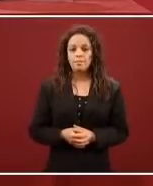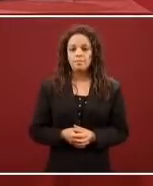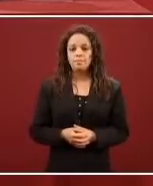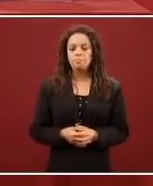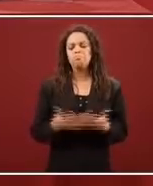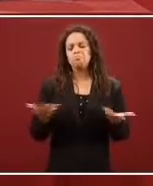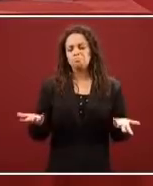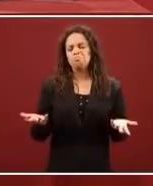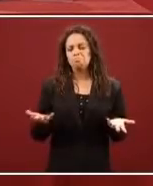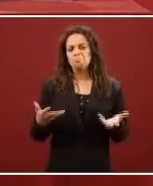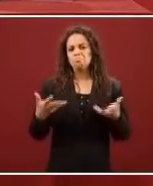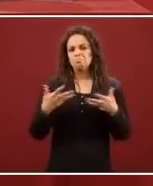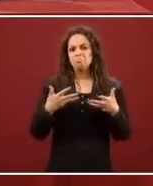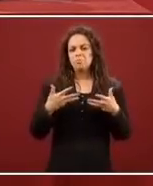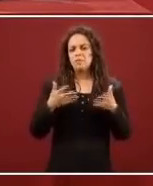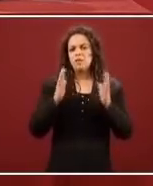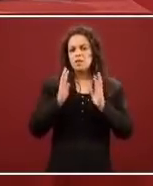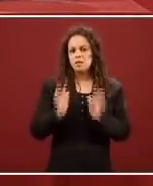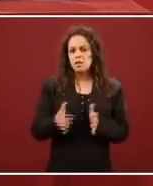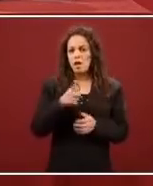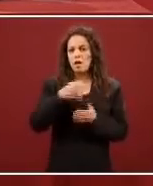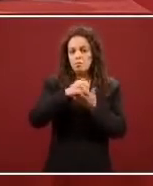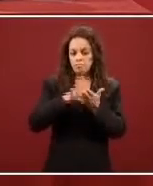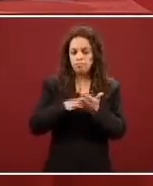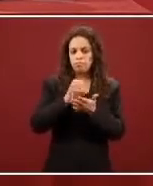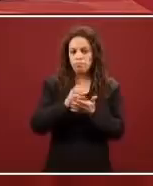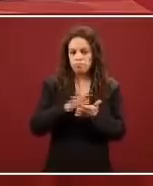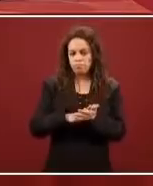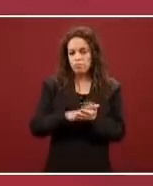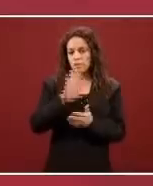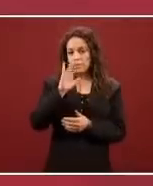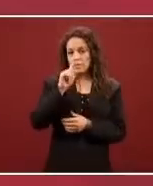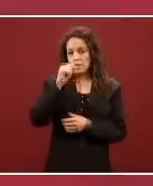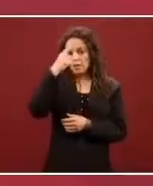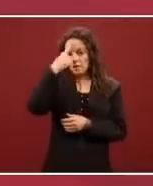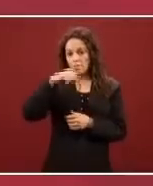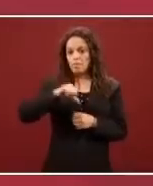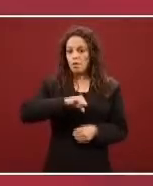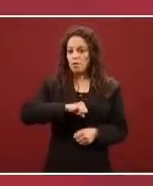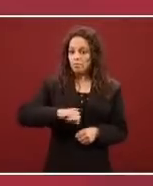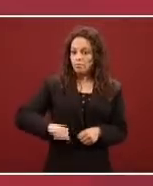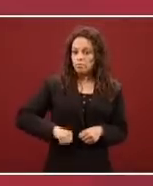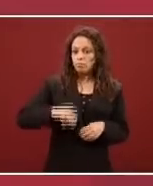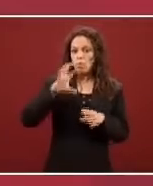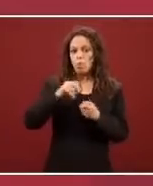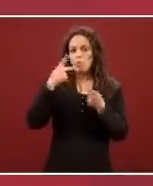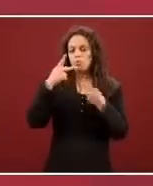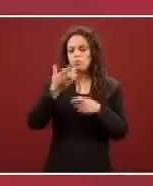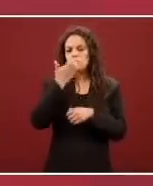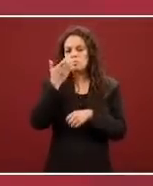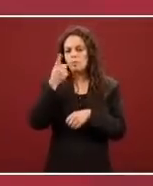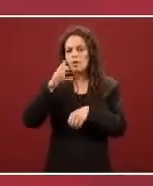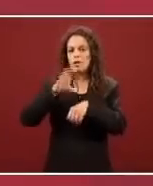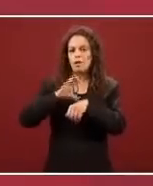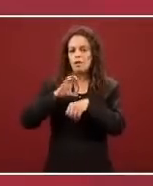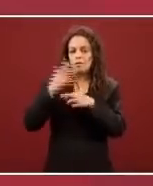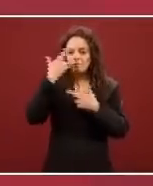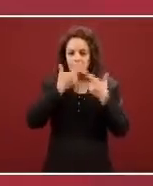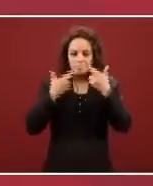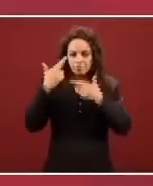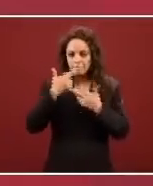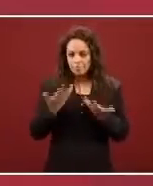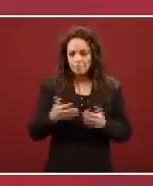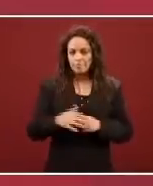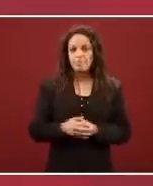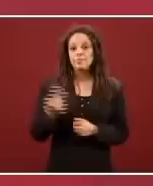tienen generalmente ya programadas citas para cirugías o para la consulta ambulatoria. Lo que estamos haciendo es que determinen cuáles no